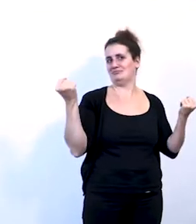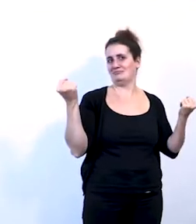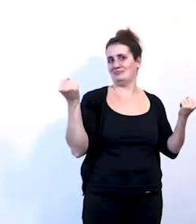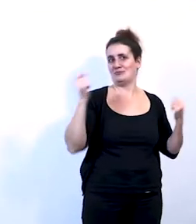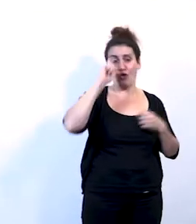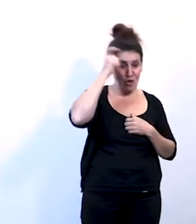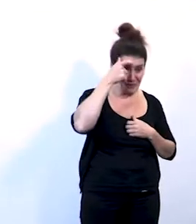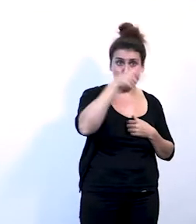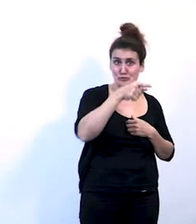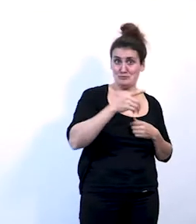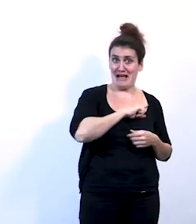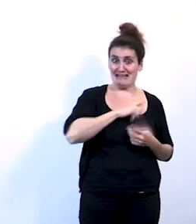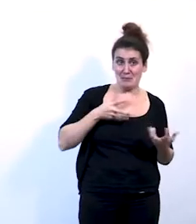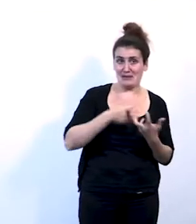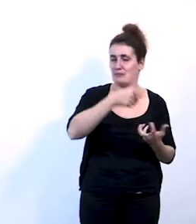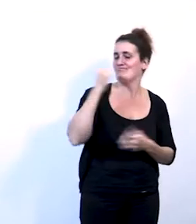lo mataron.